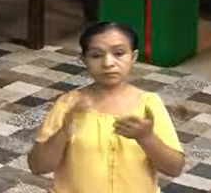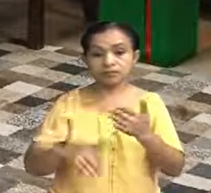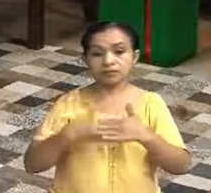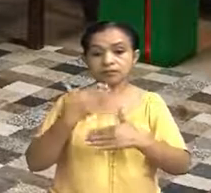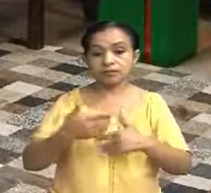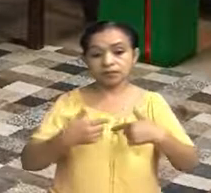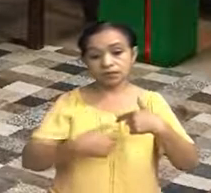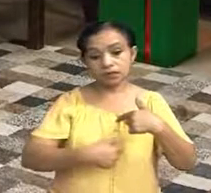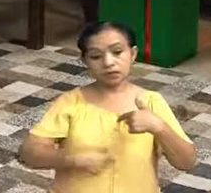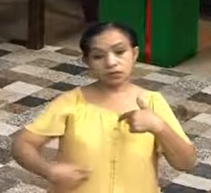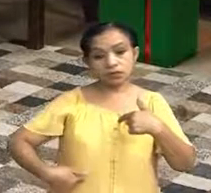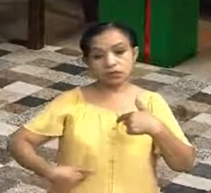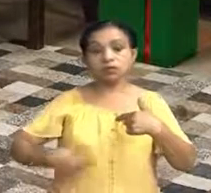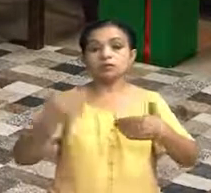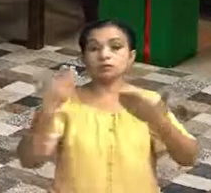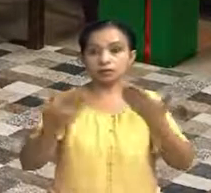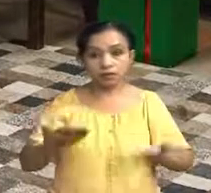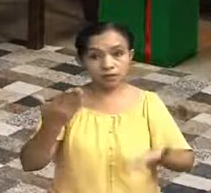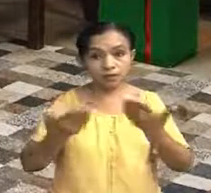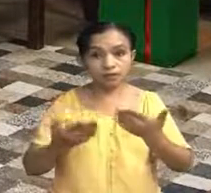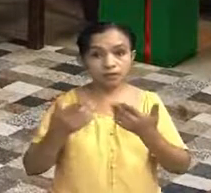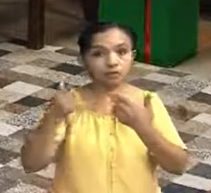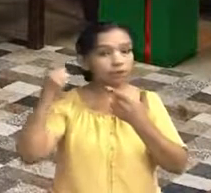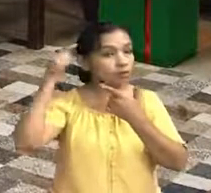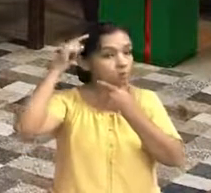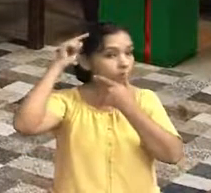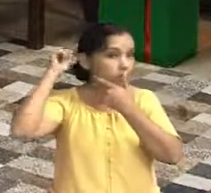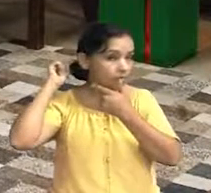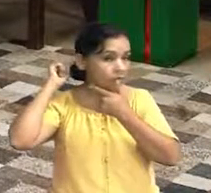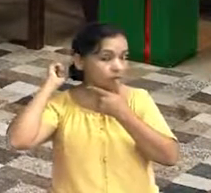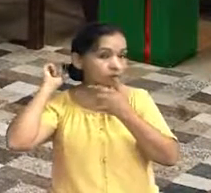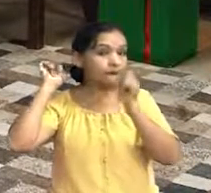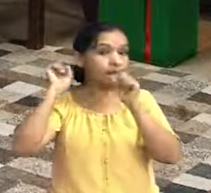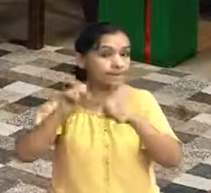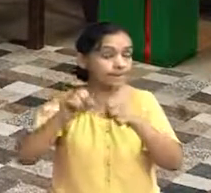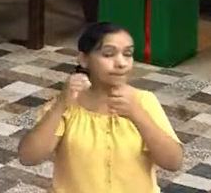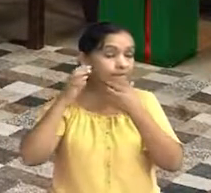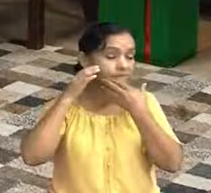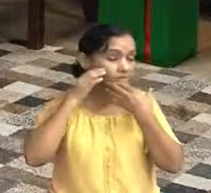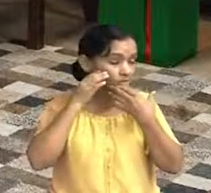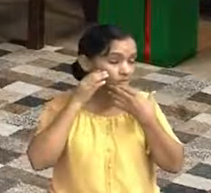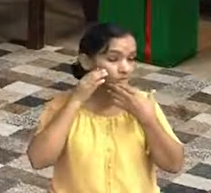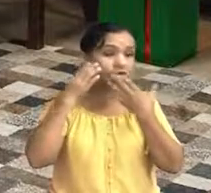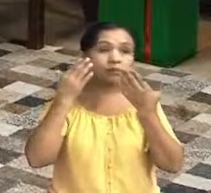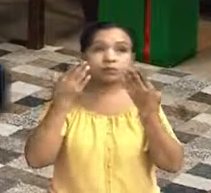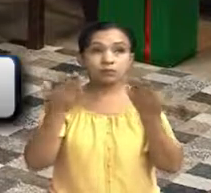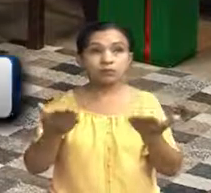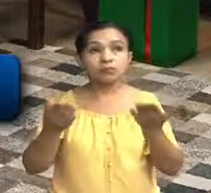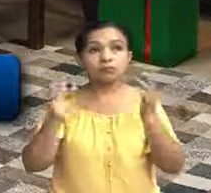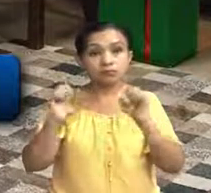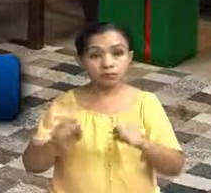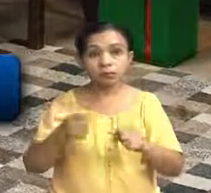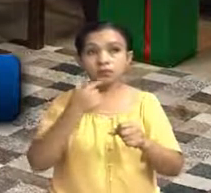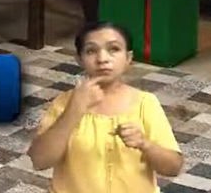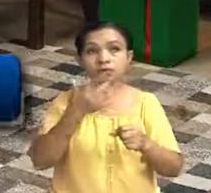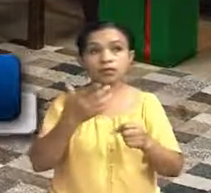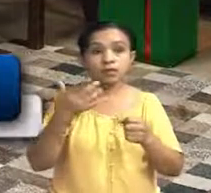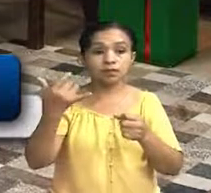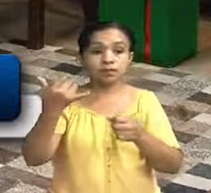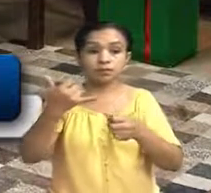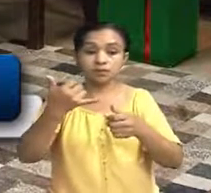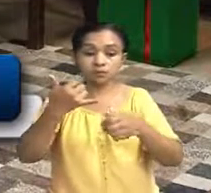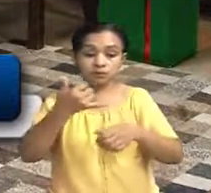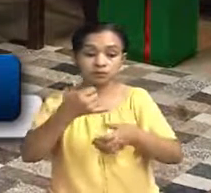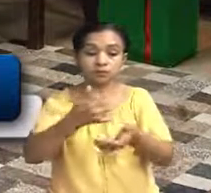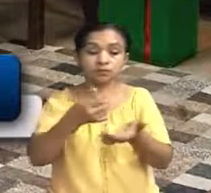una cirugía meramente a nivel de cráneo, puede producir una parálisis facial debido a la anestesia